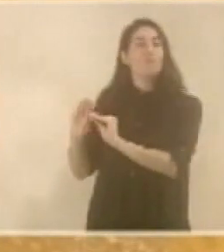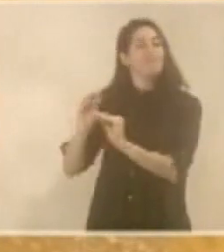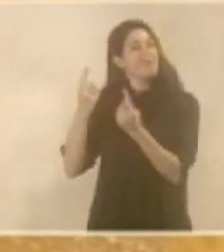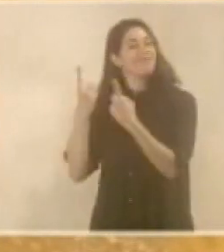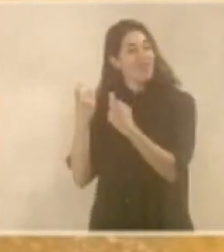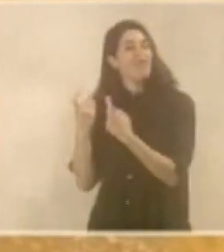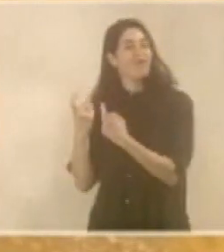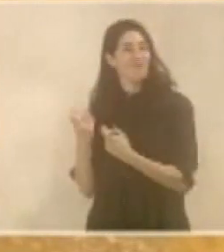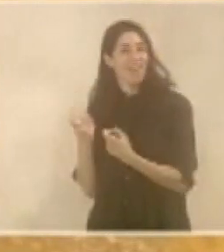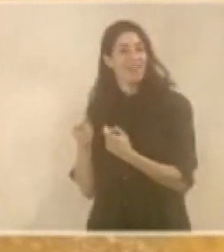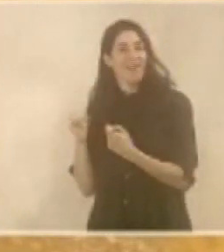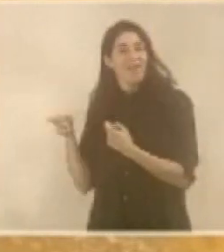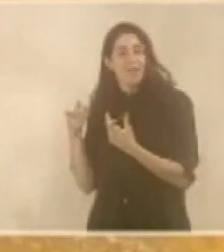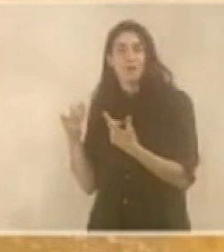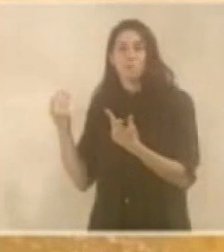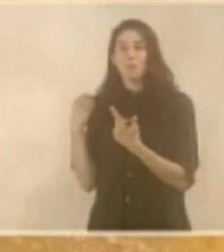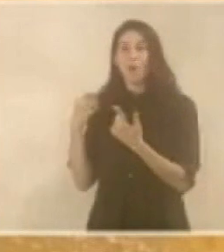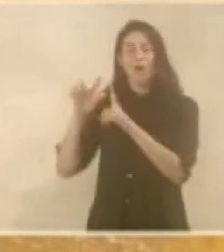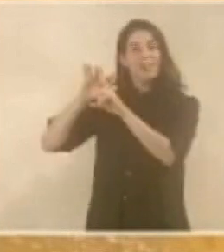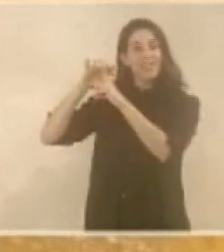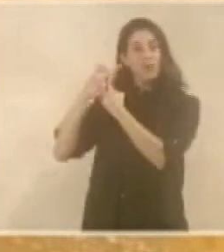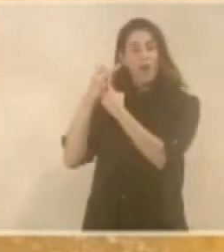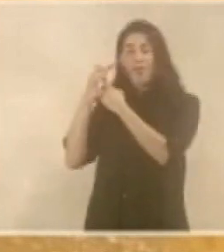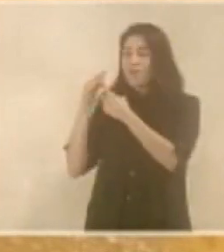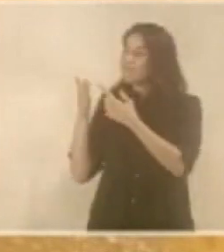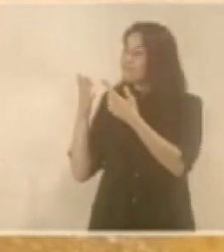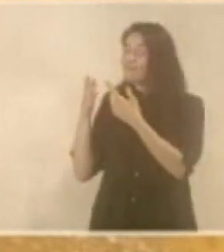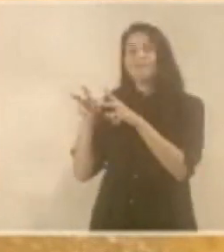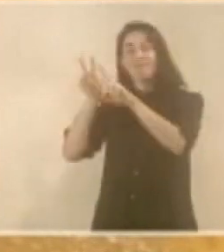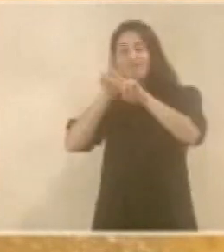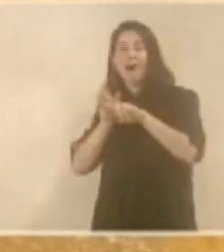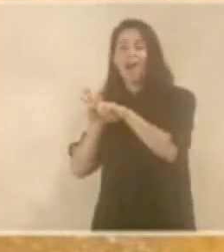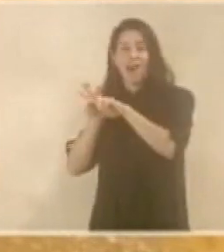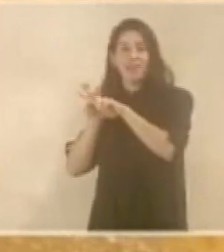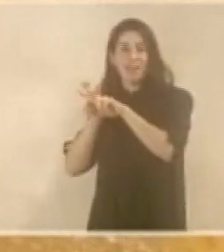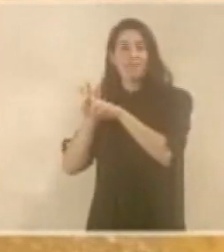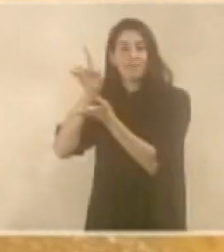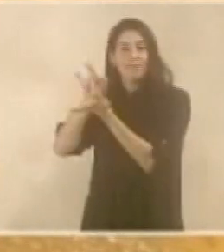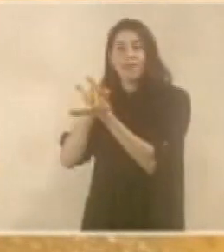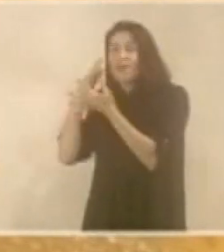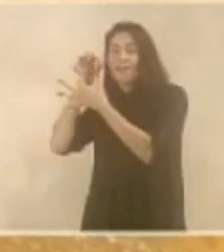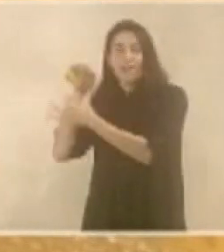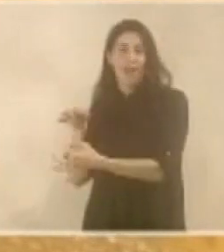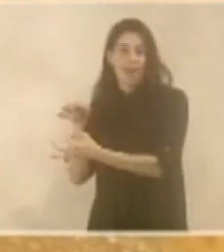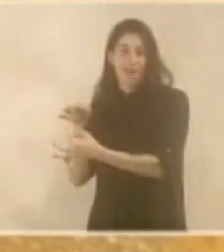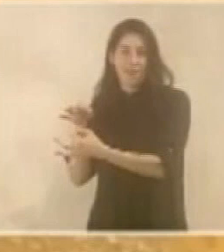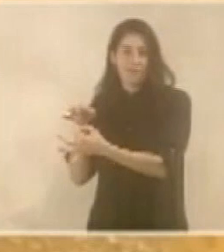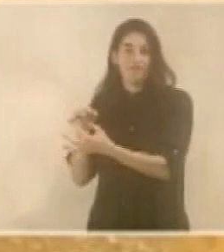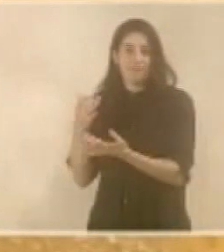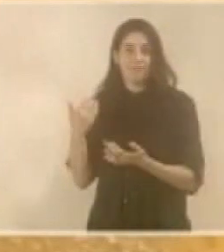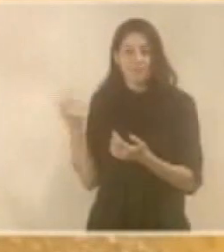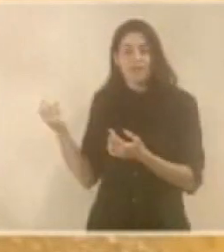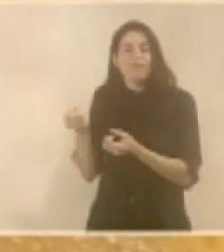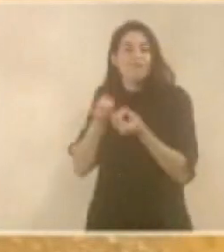conmemoraciones, el análisis de un hecho de armas por parte de un profesional de la milicia. Yo no me extengo más,